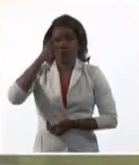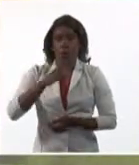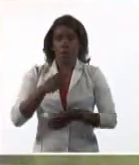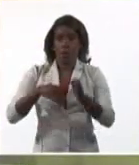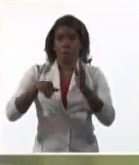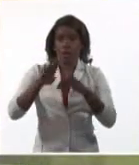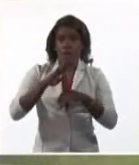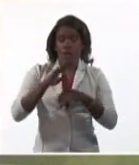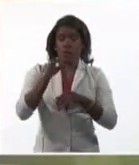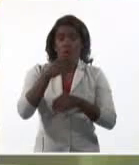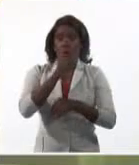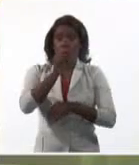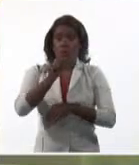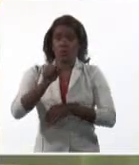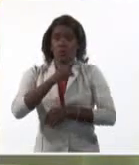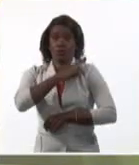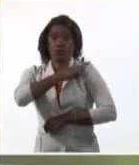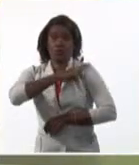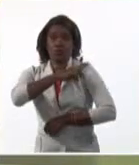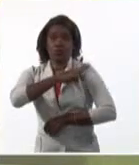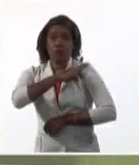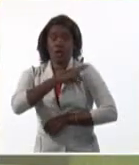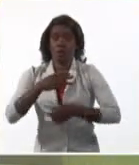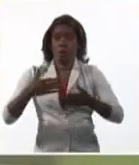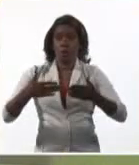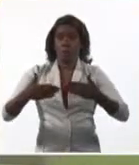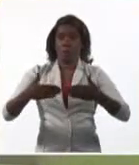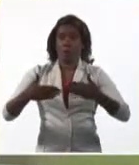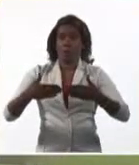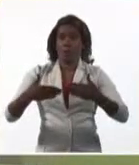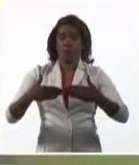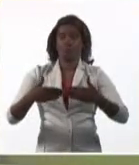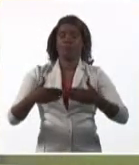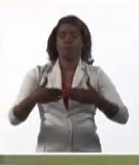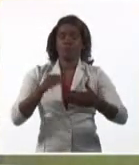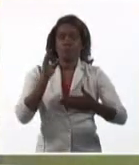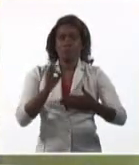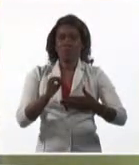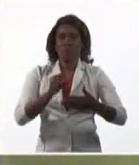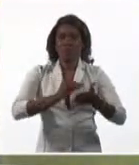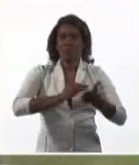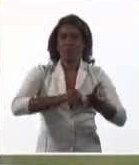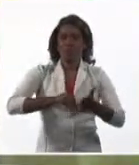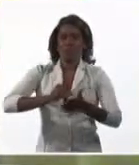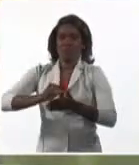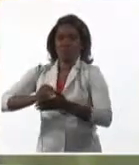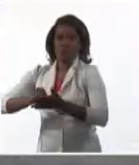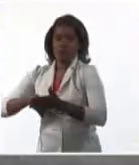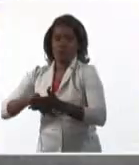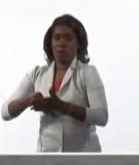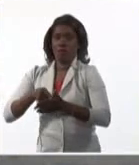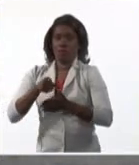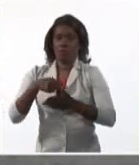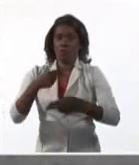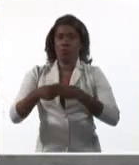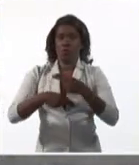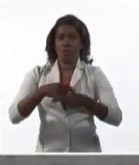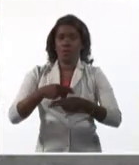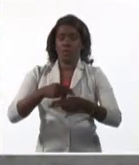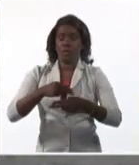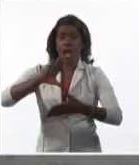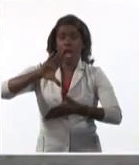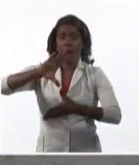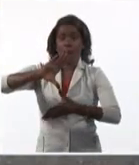Panamá contestaron el cese de operaciones de la firma canadiense que operaba la mayor mina de cobre a cielo abierto de América Central.